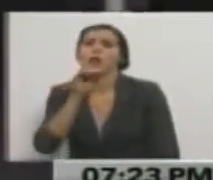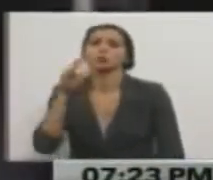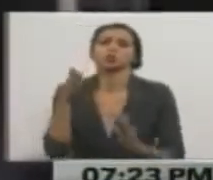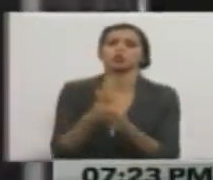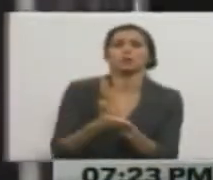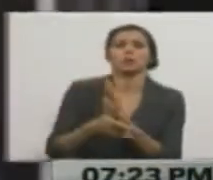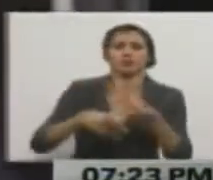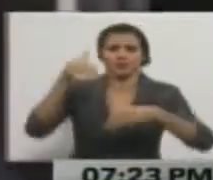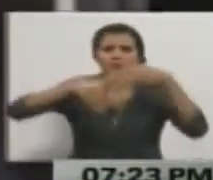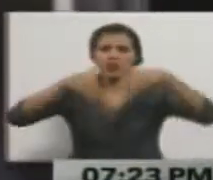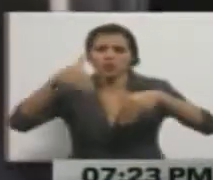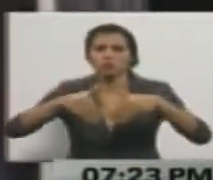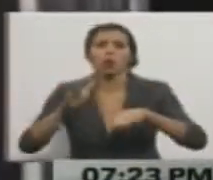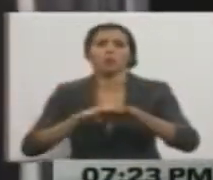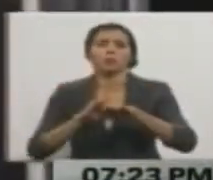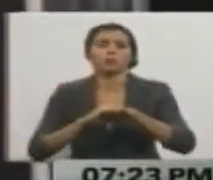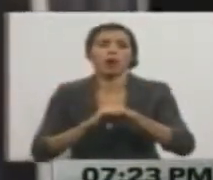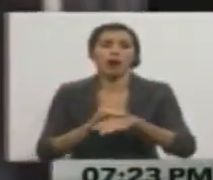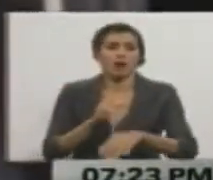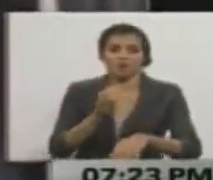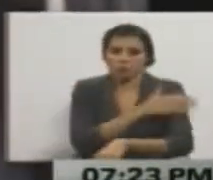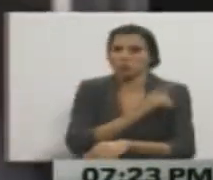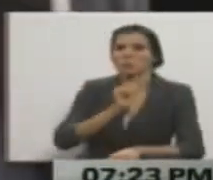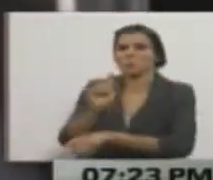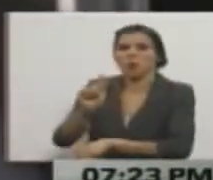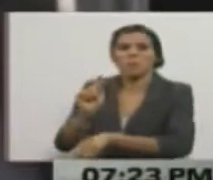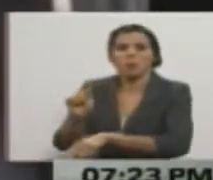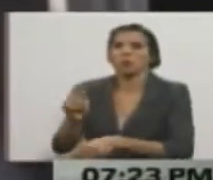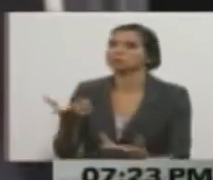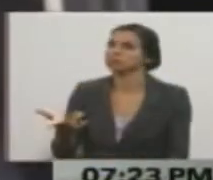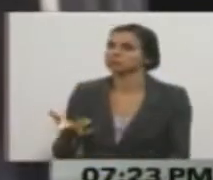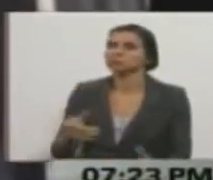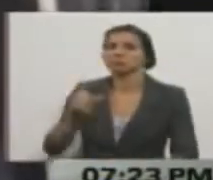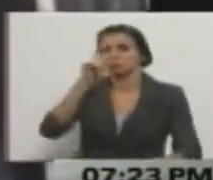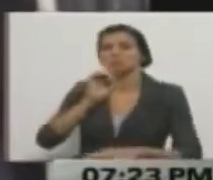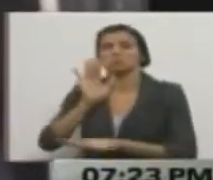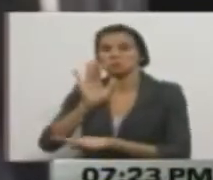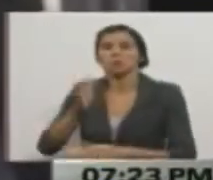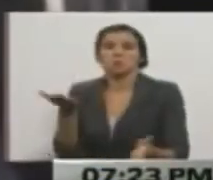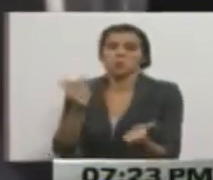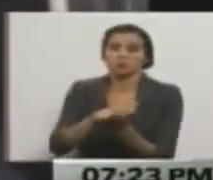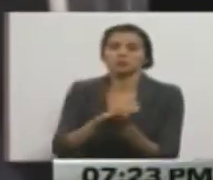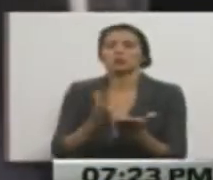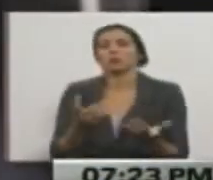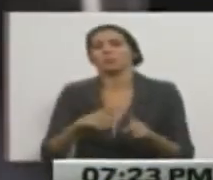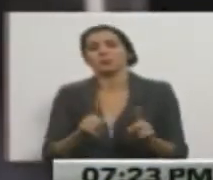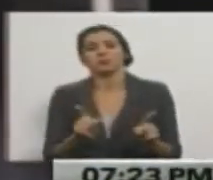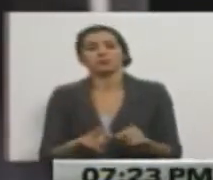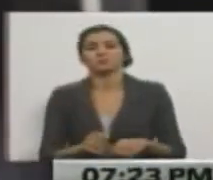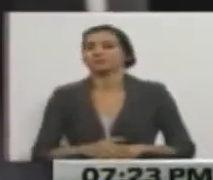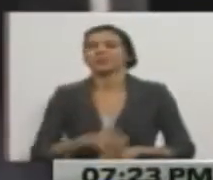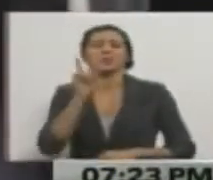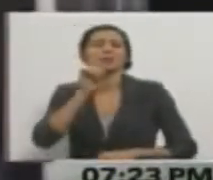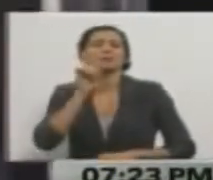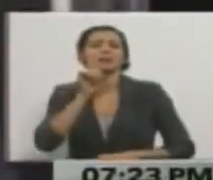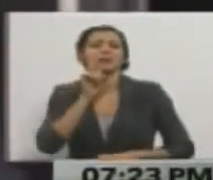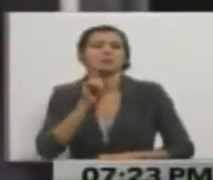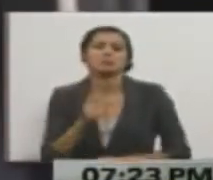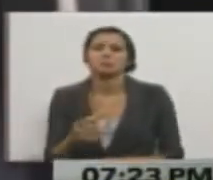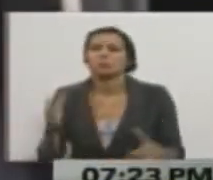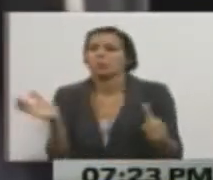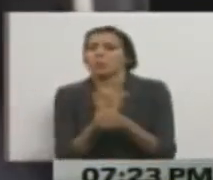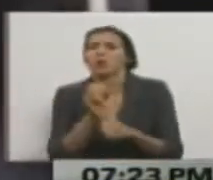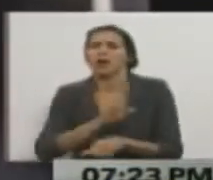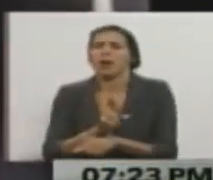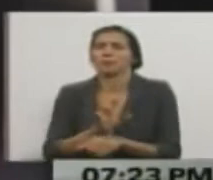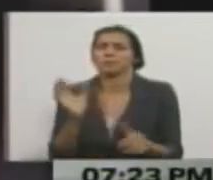familiares por el solo hecho de haber emitido su opinión. La verdad es que la mentira tiene patas cortas, Luis. Nosotros veníamos diciendo hace mucho tiempo que